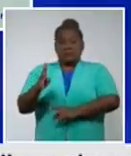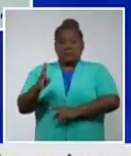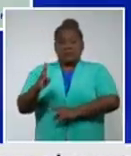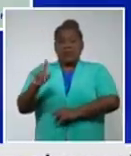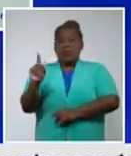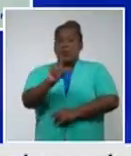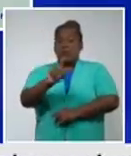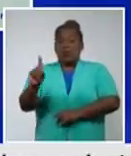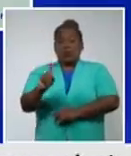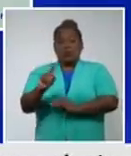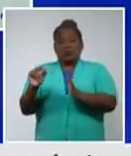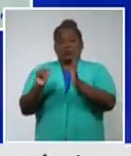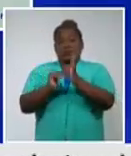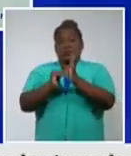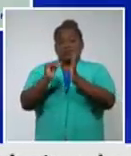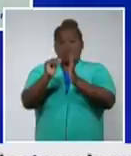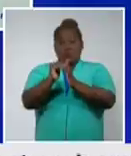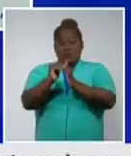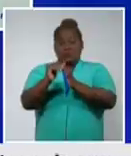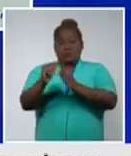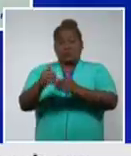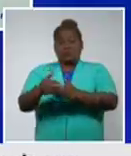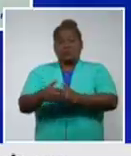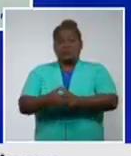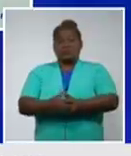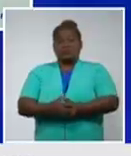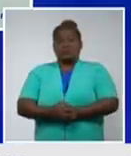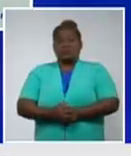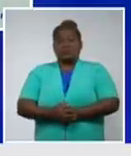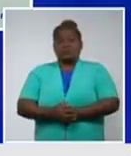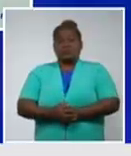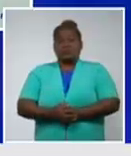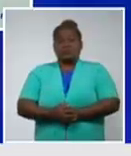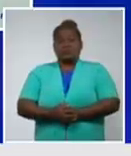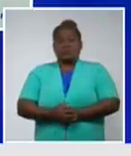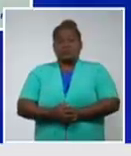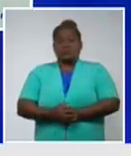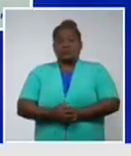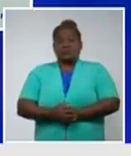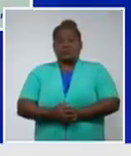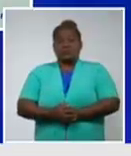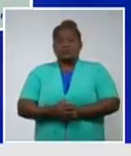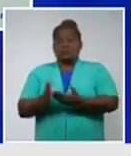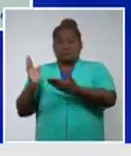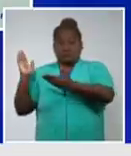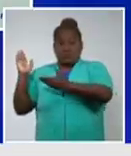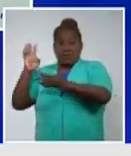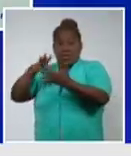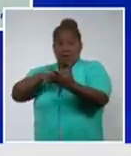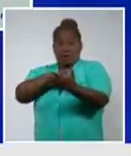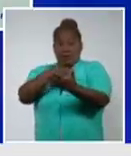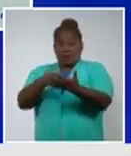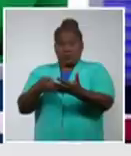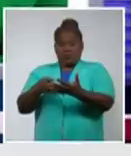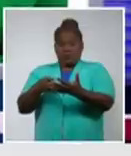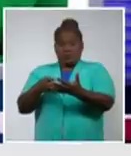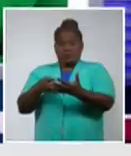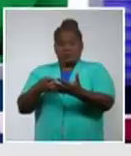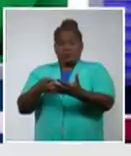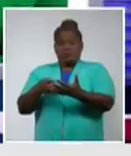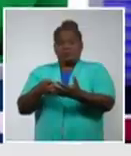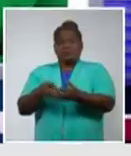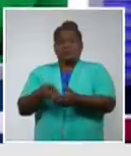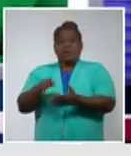11.019.344. Si quieres ver al gráfico final, donde